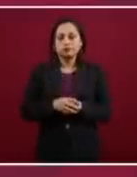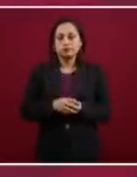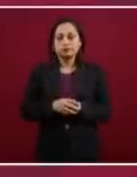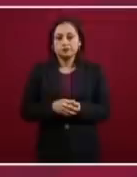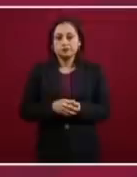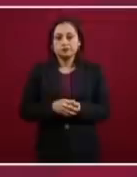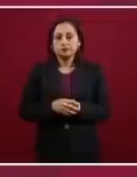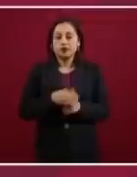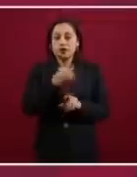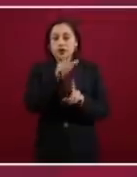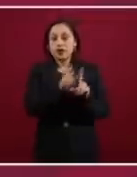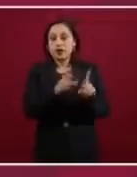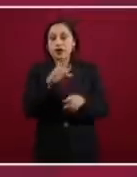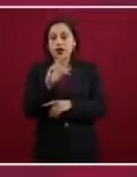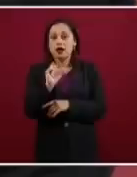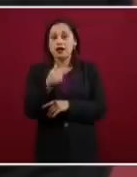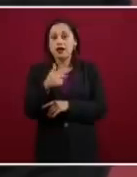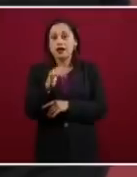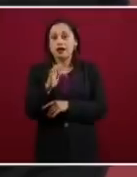es un pelotazo